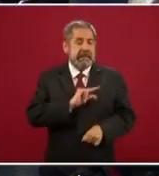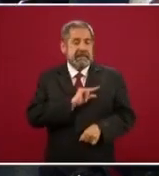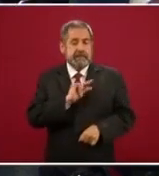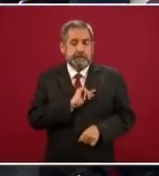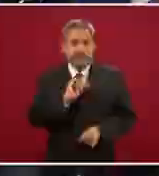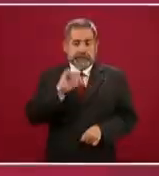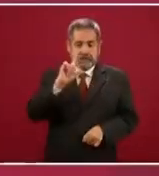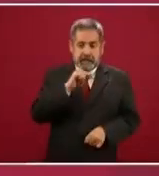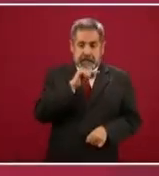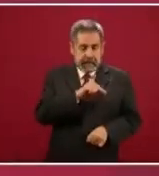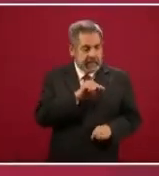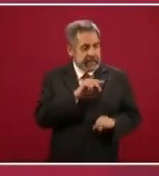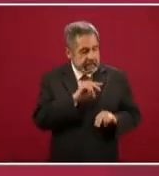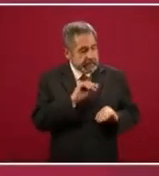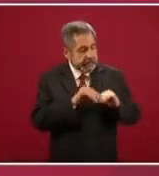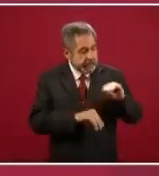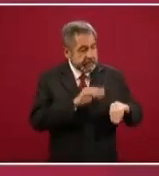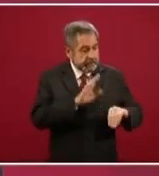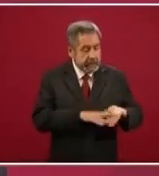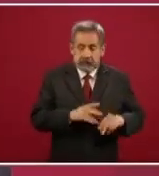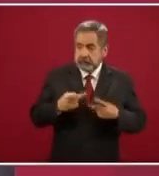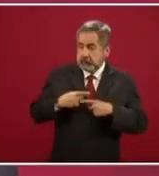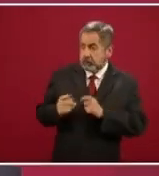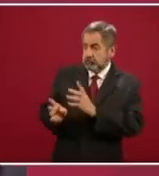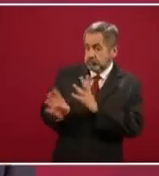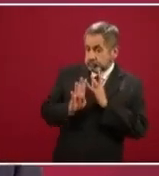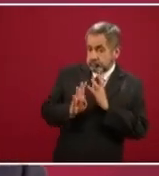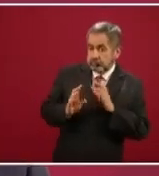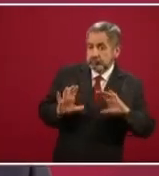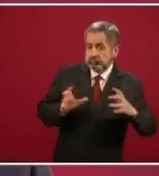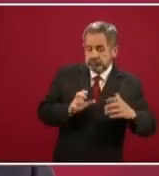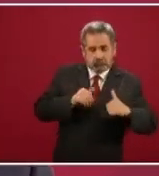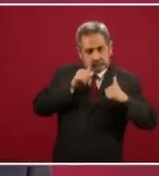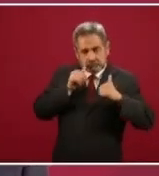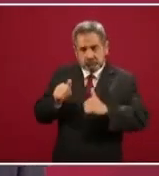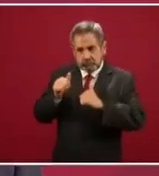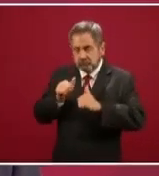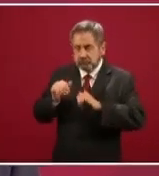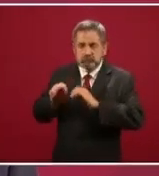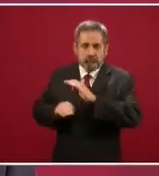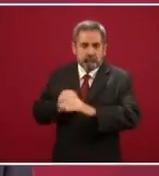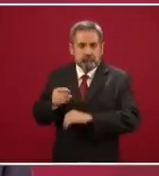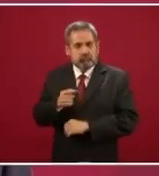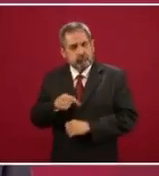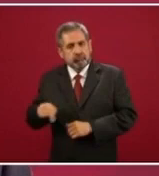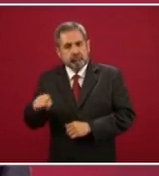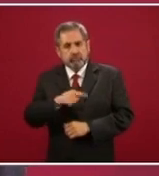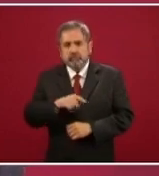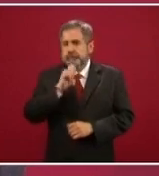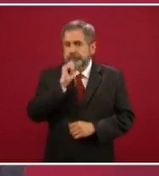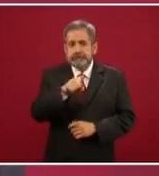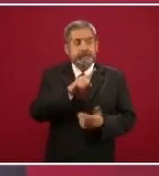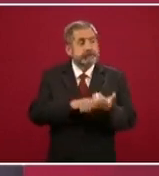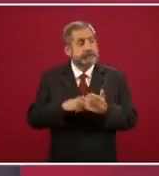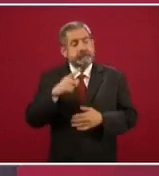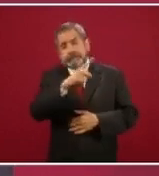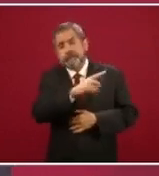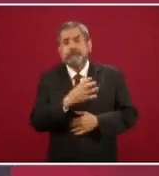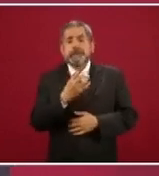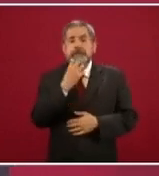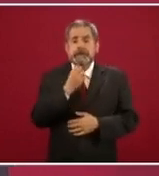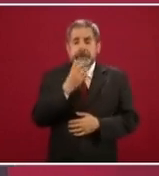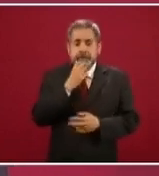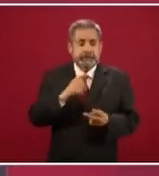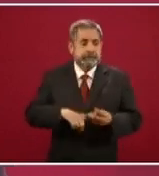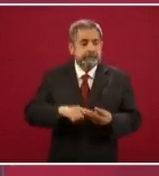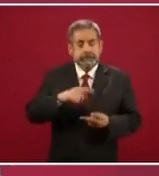ir atendiendo a los pacientes. Es un proyecto que va muy bien, así como también va muy bien el proyecto de Tepic, el proyecto de